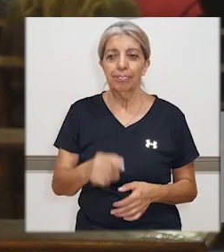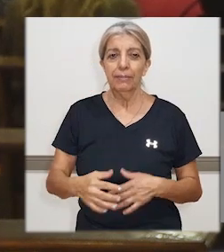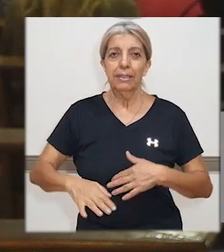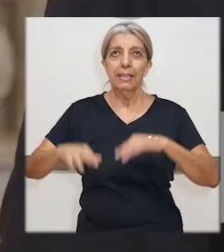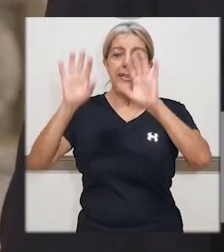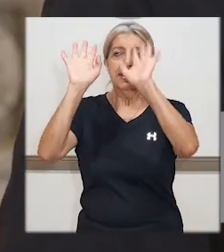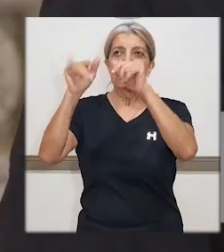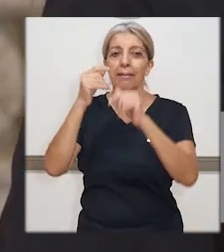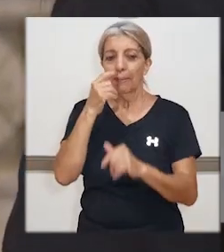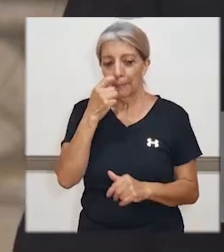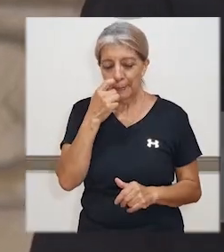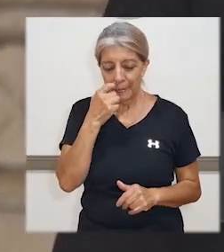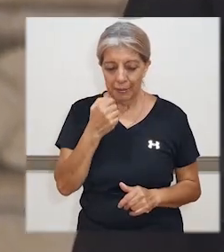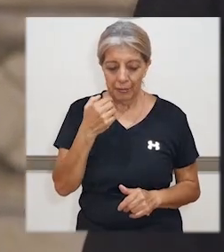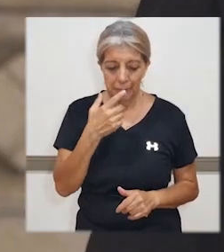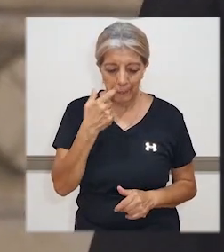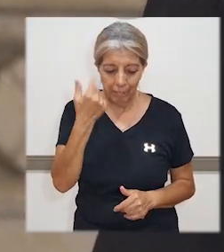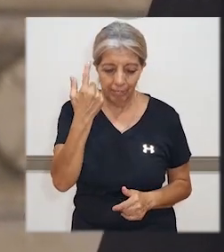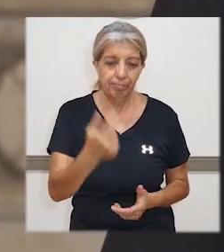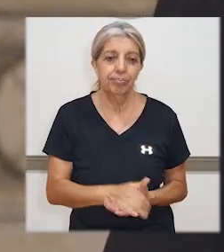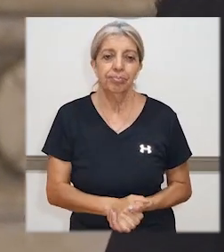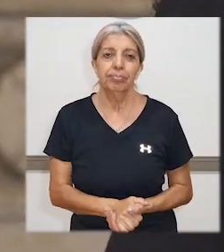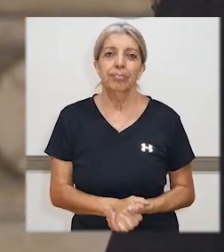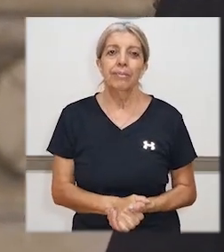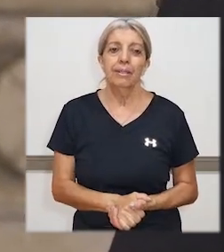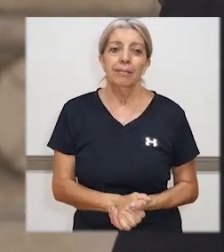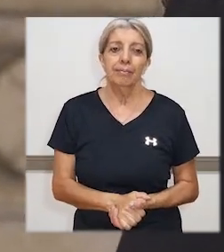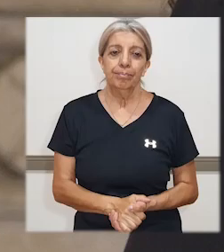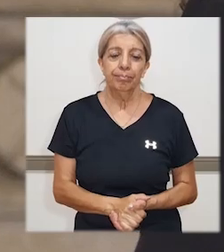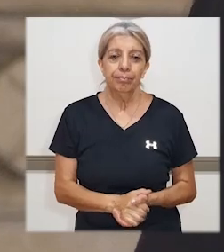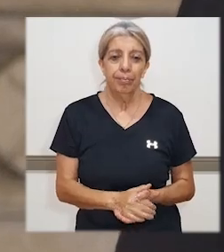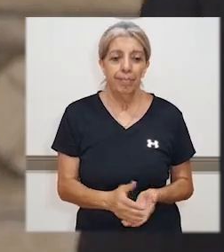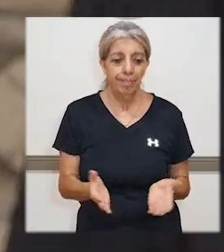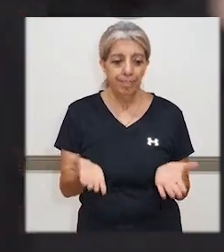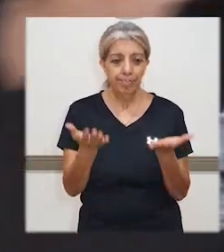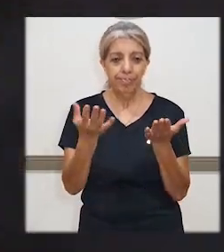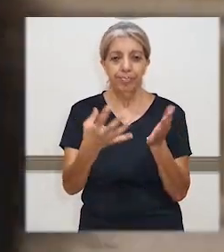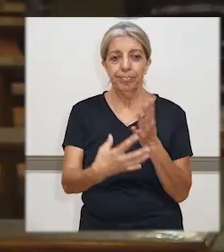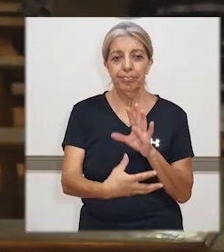Nos ponemos de pie para la proclamación del Santo Evangelio. Cantamos el Aleluya.